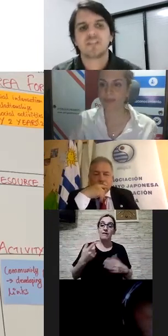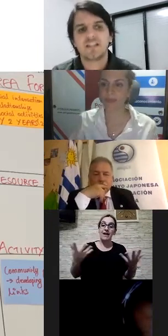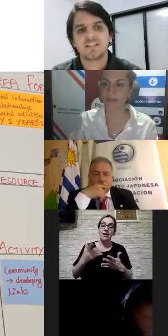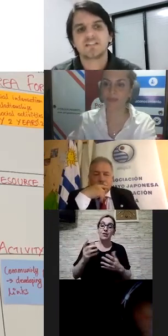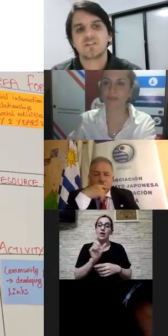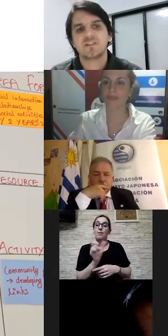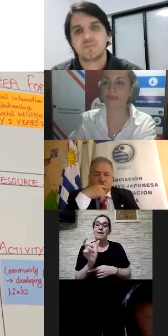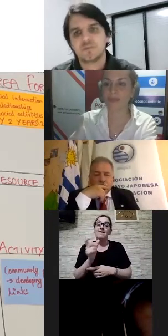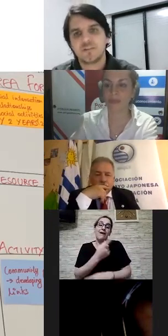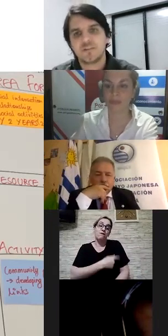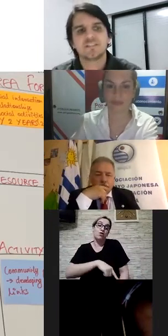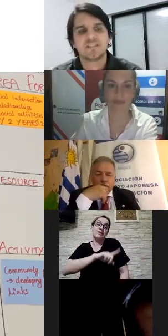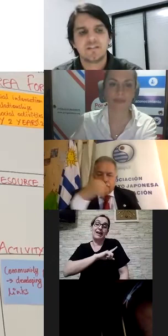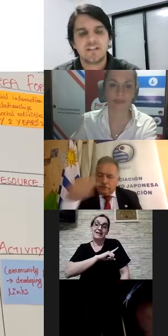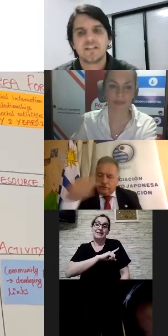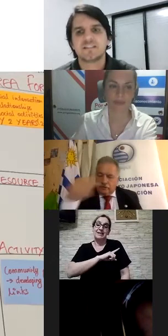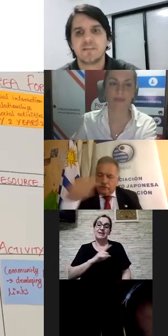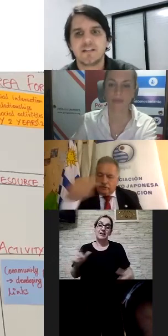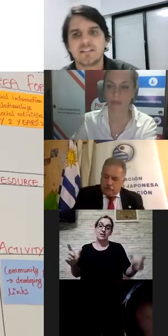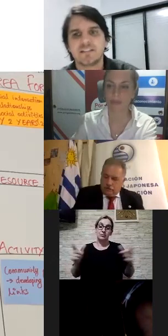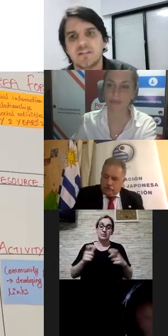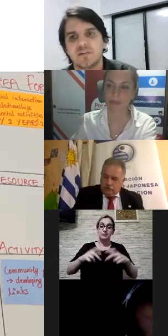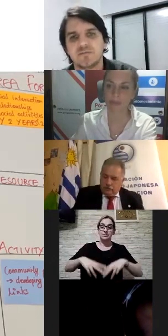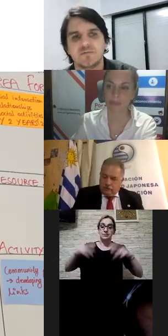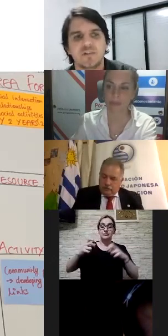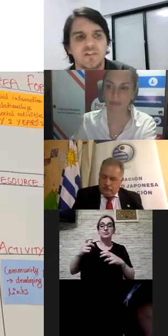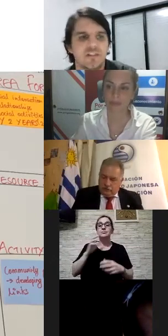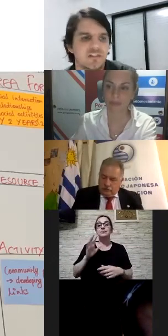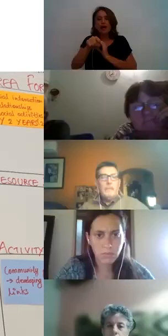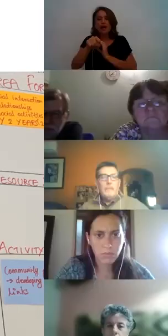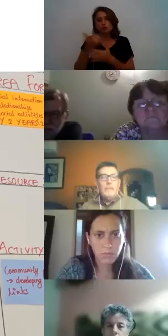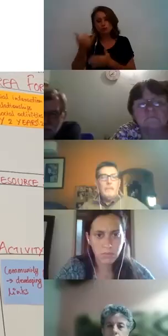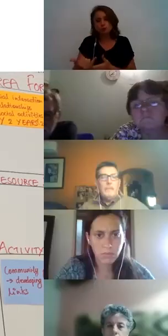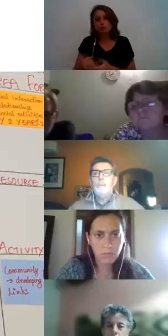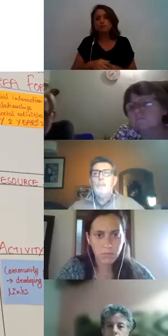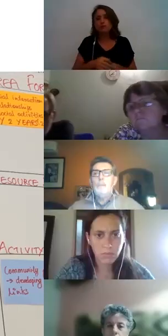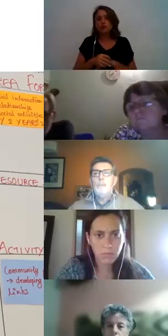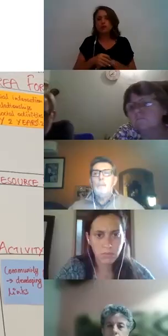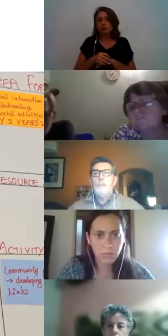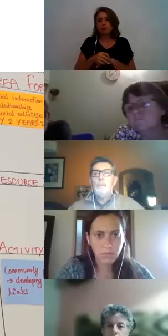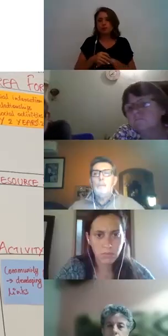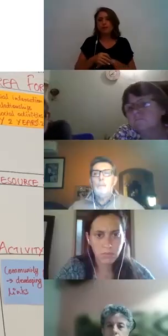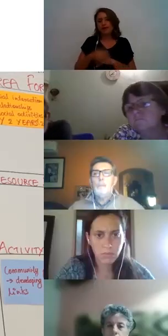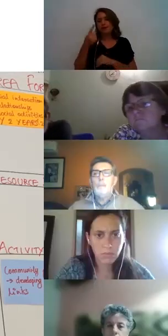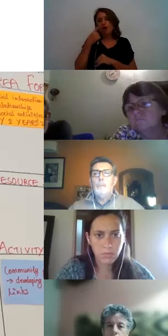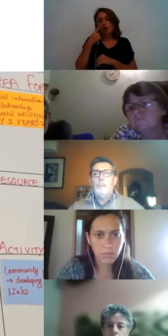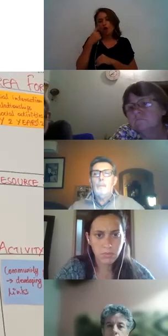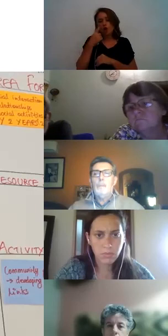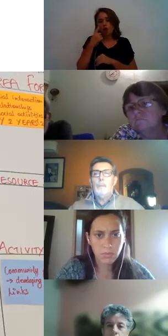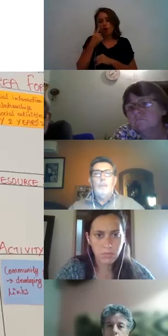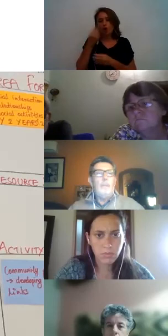fortalezas oportunidades debilidades y amenazas que bueno es como una técnica muy conocida en el ámbito